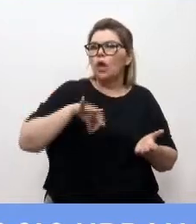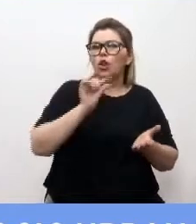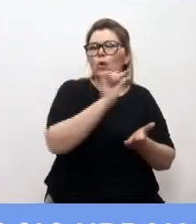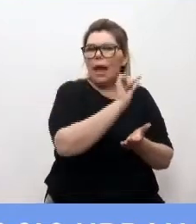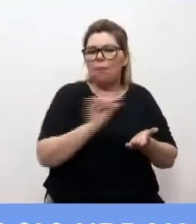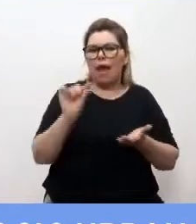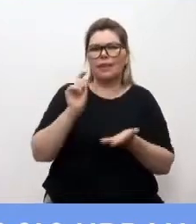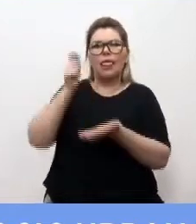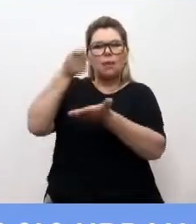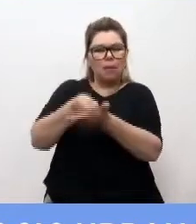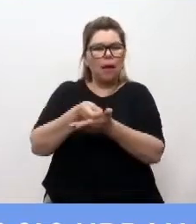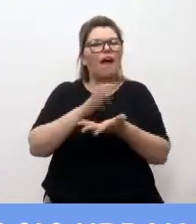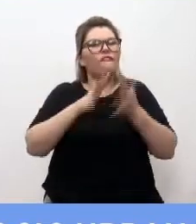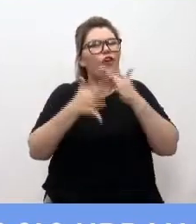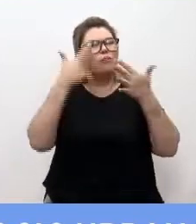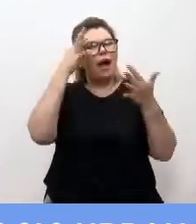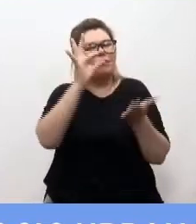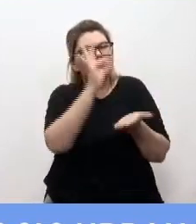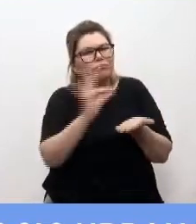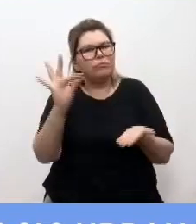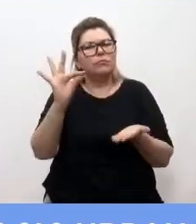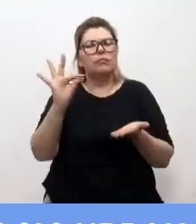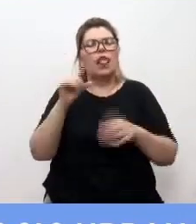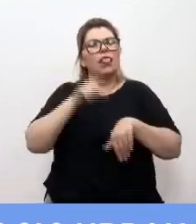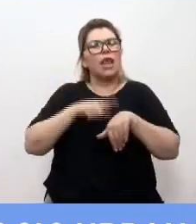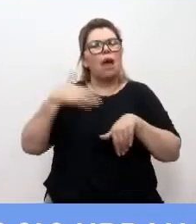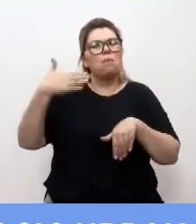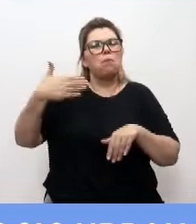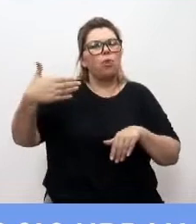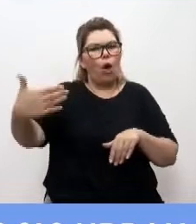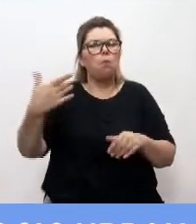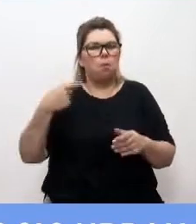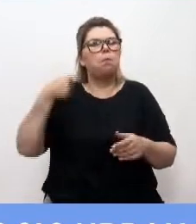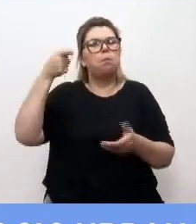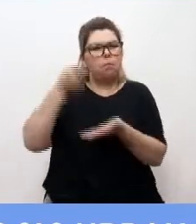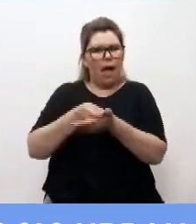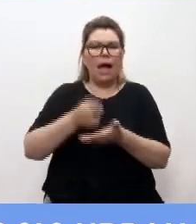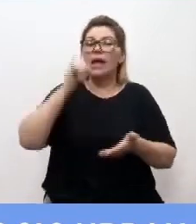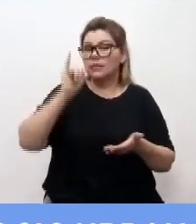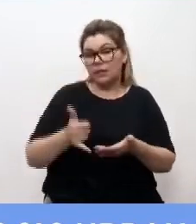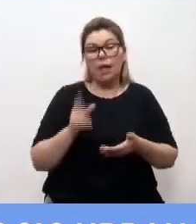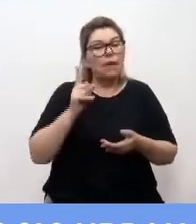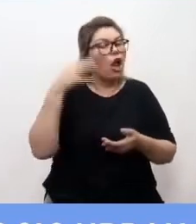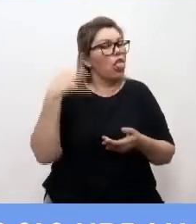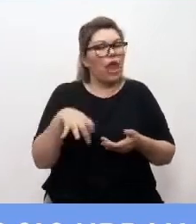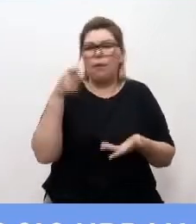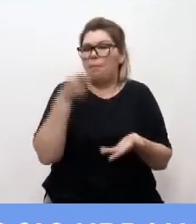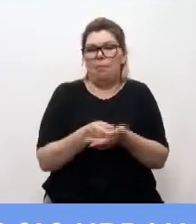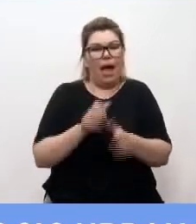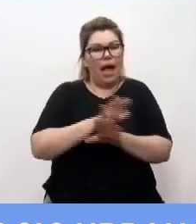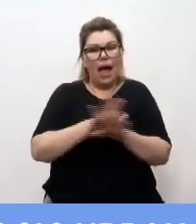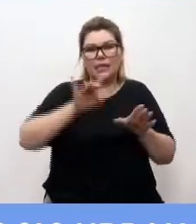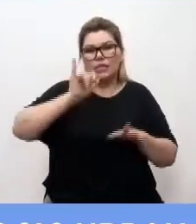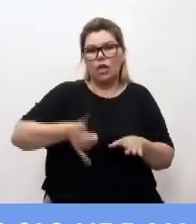permita razonablemente y en plazos adecuados pagarlos, sí, pero lo tiene que pagar. Porque la manera